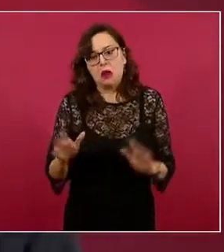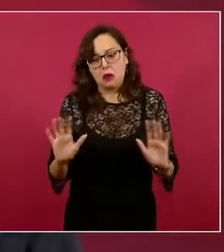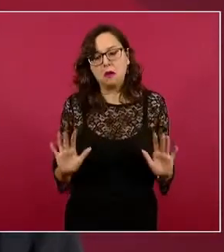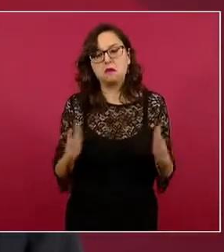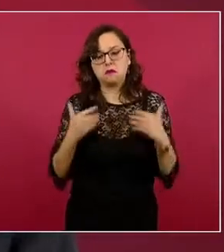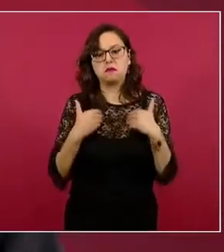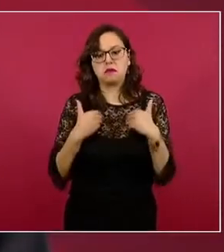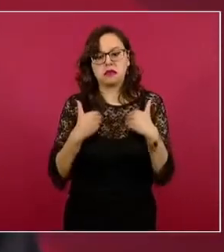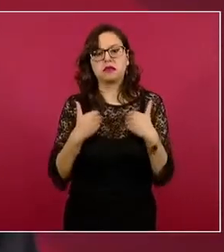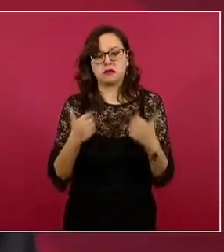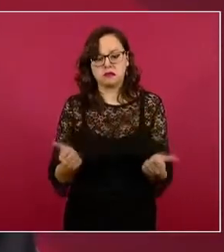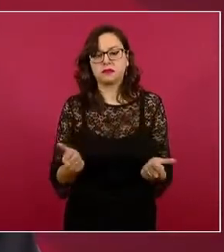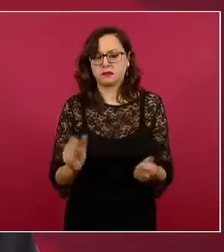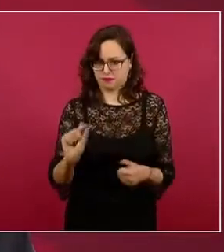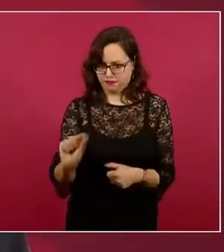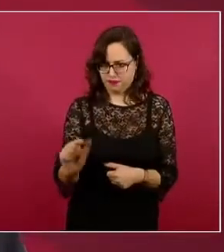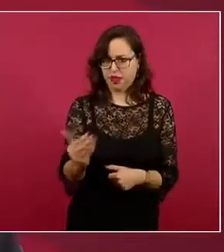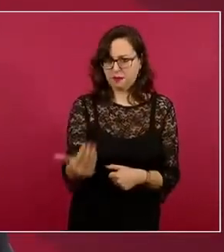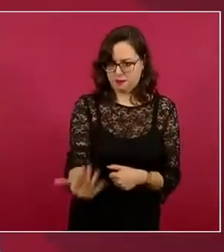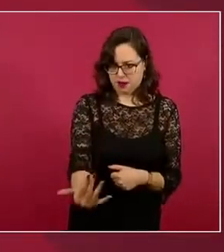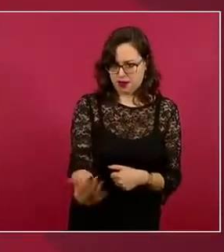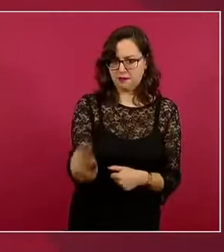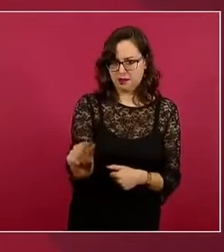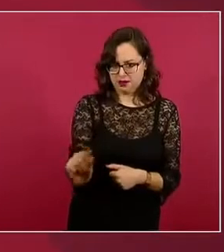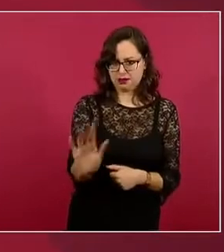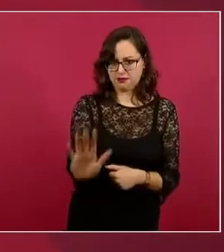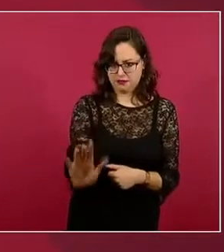Oiga, presidente. Porque, permíteme,